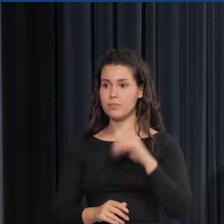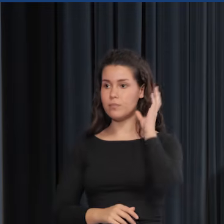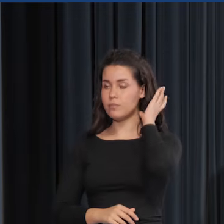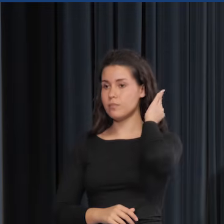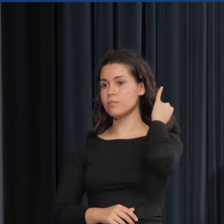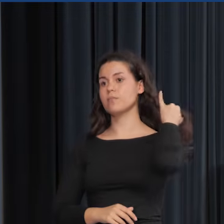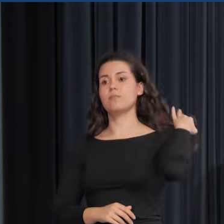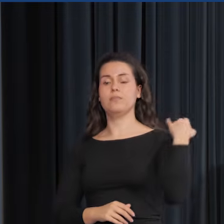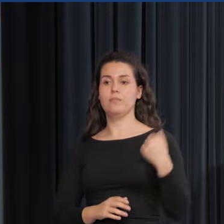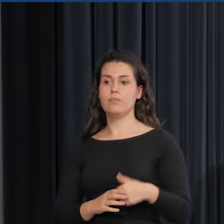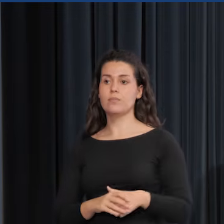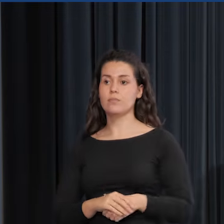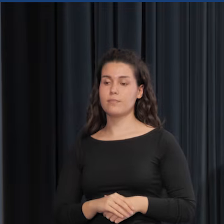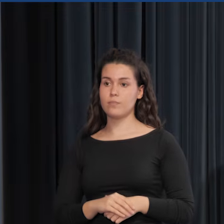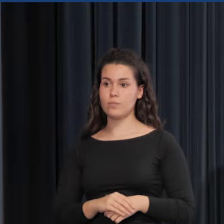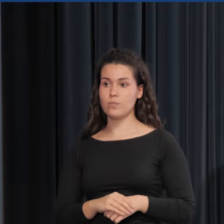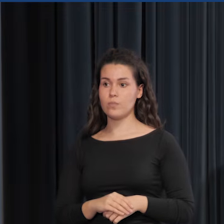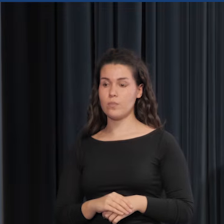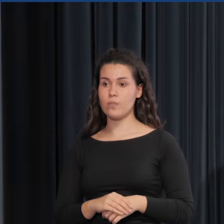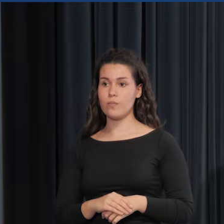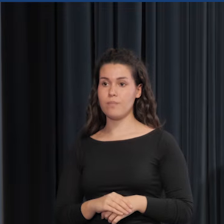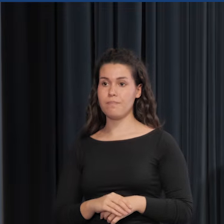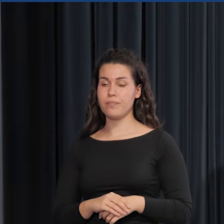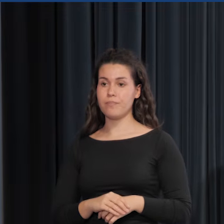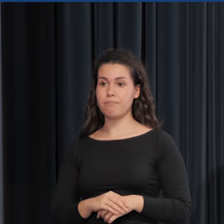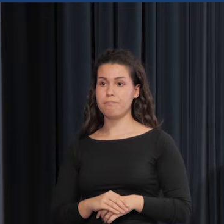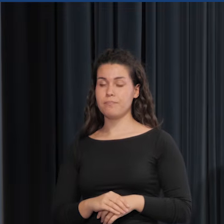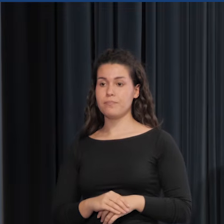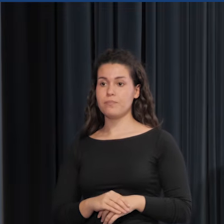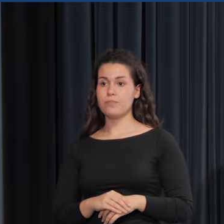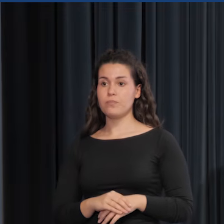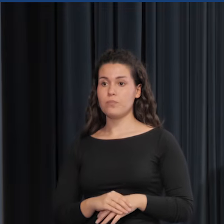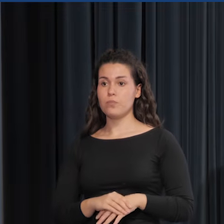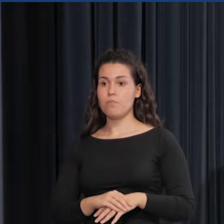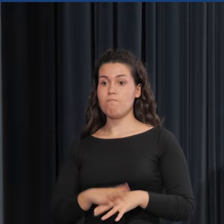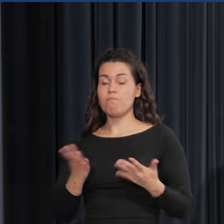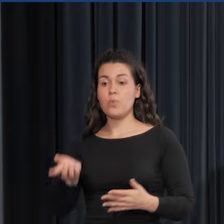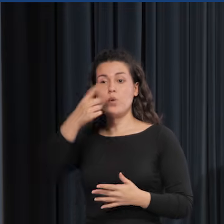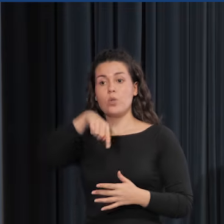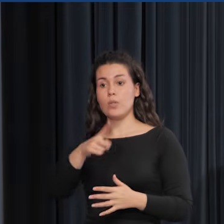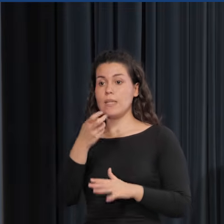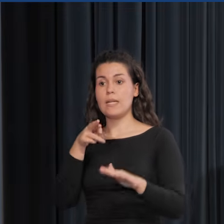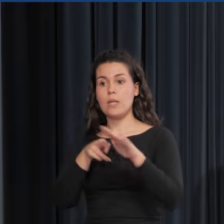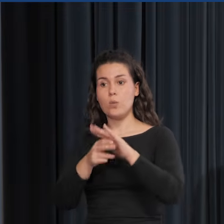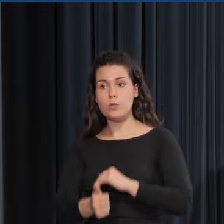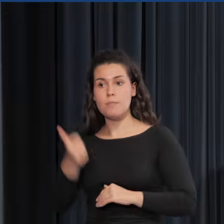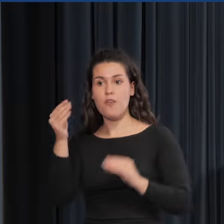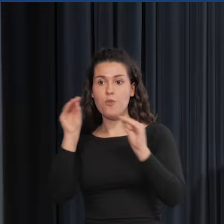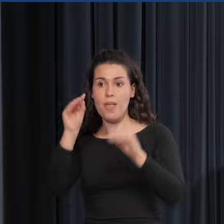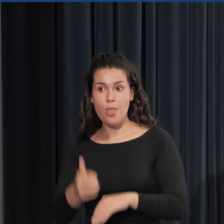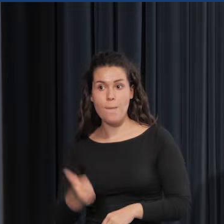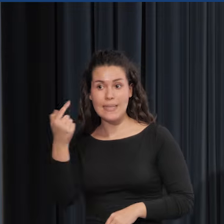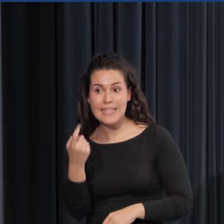Y bueno, pues es eso, necesitamos más recursos, más formación,